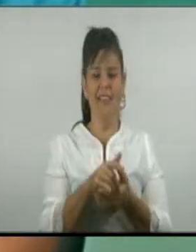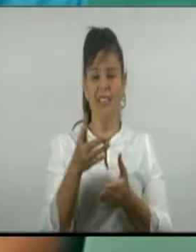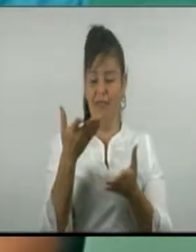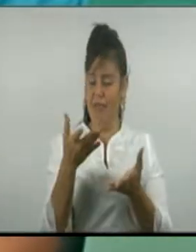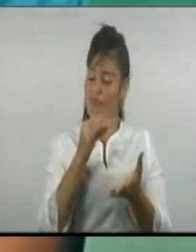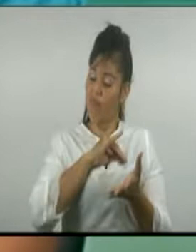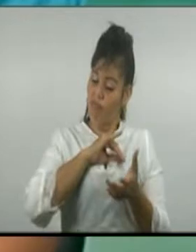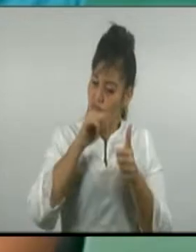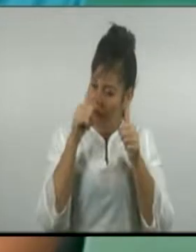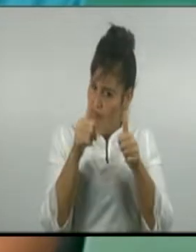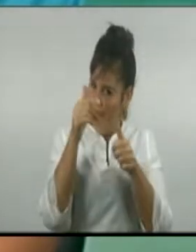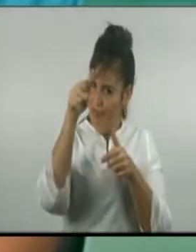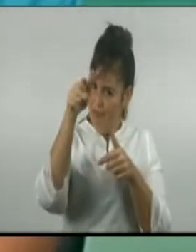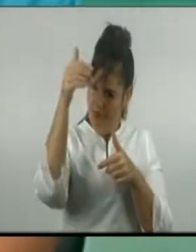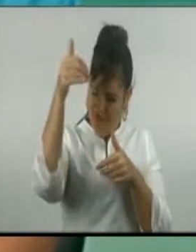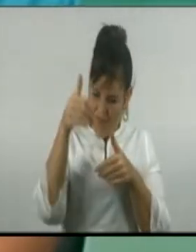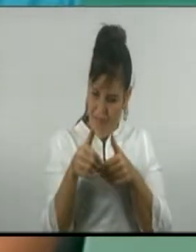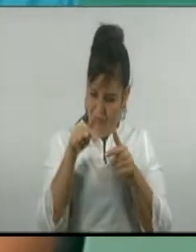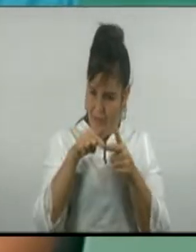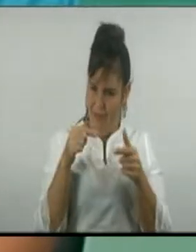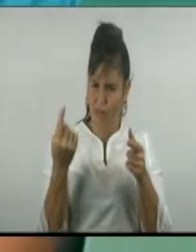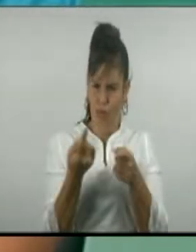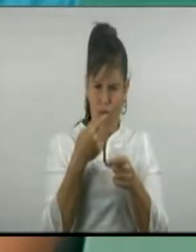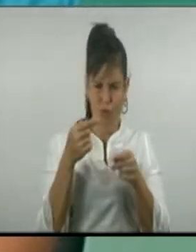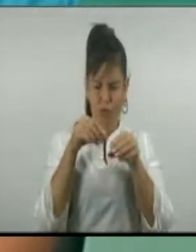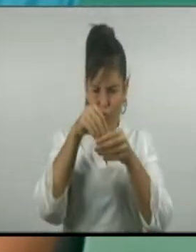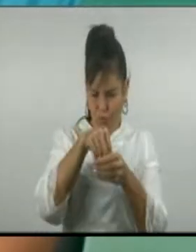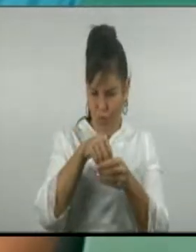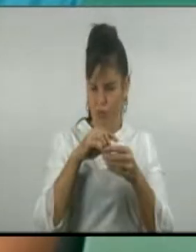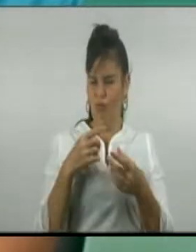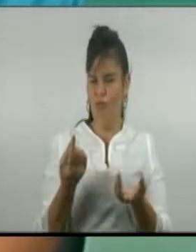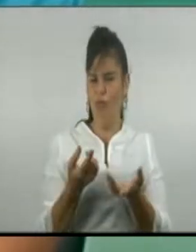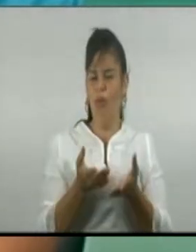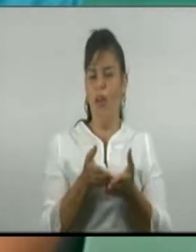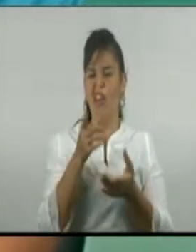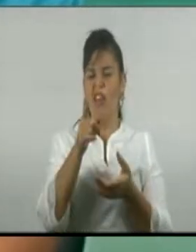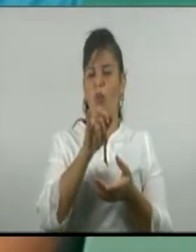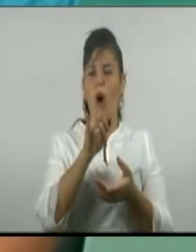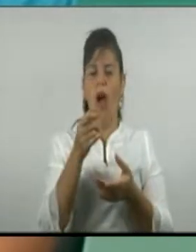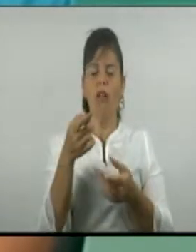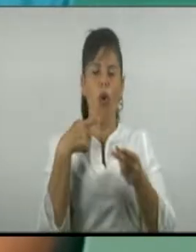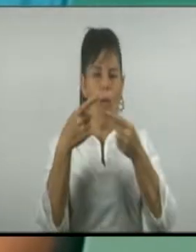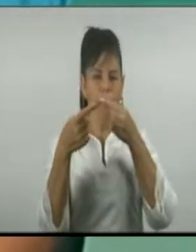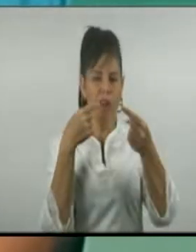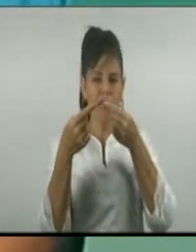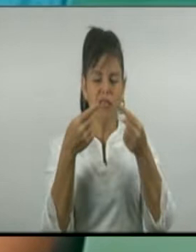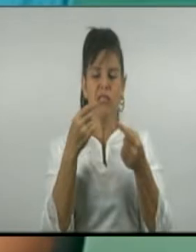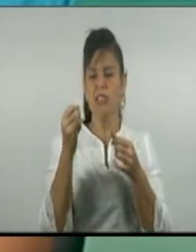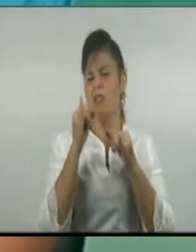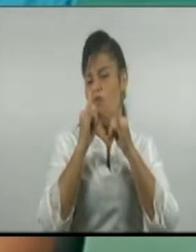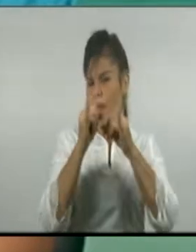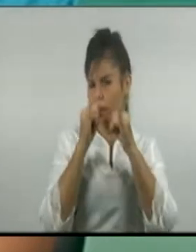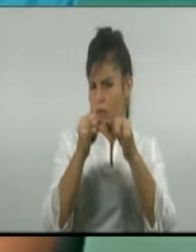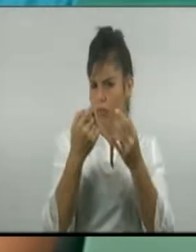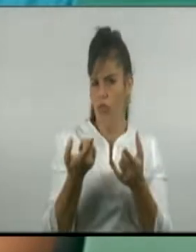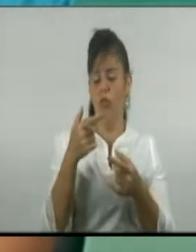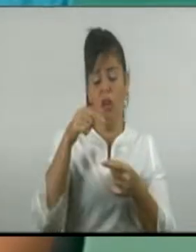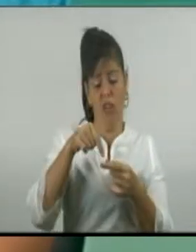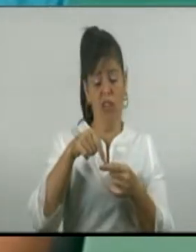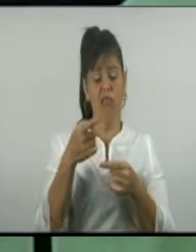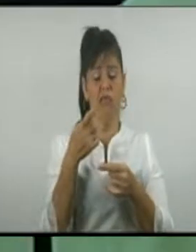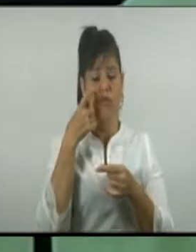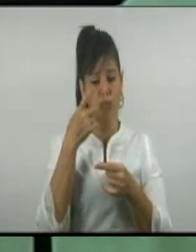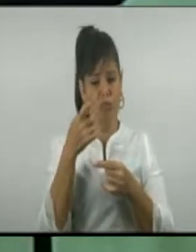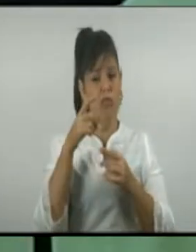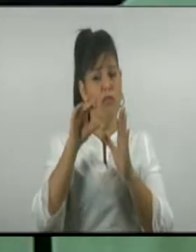con nosotros compartiendo informaciones que atañen a este importante y priorizado programa de la salud